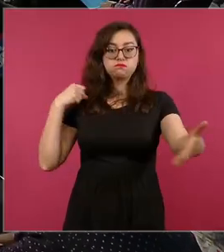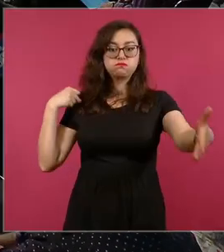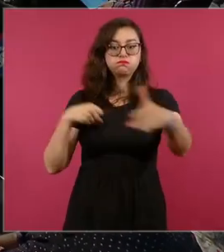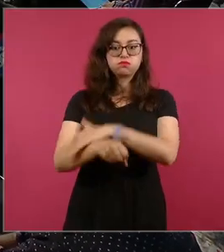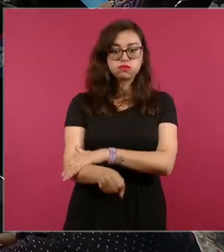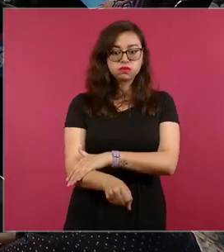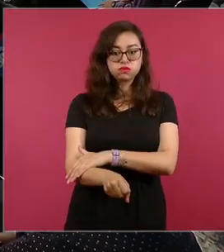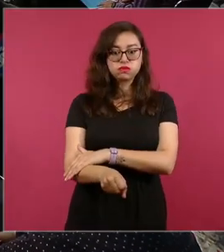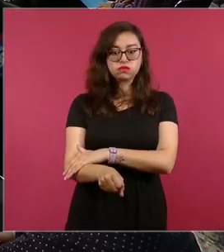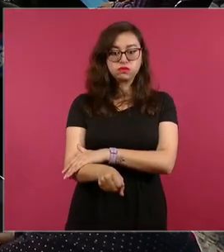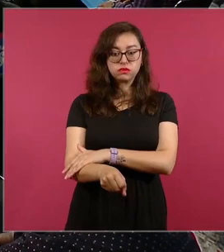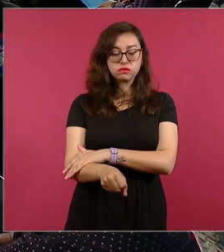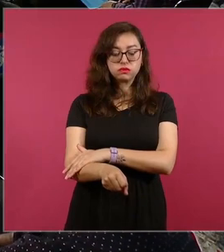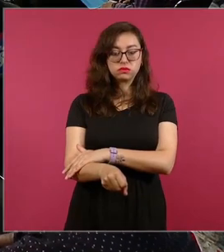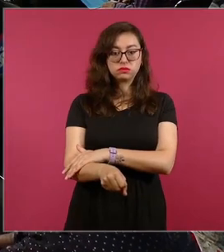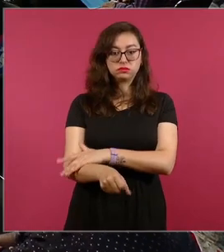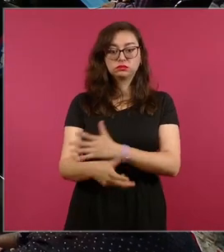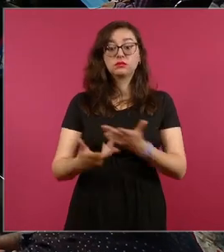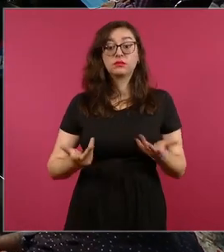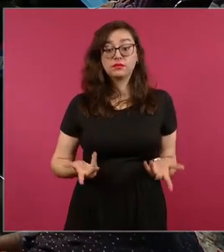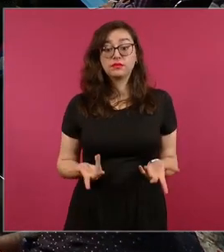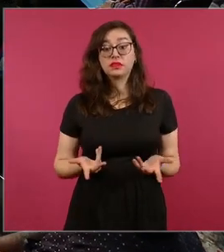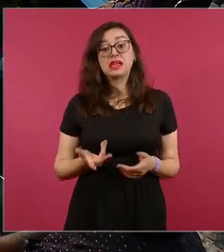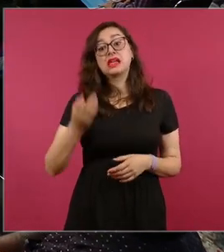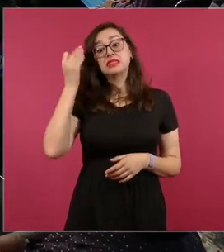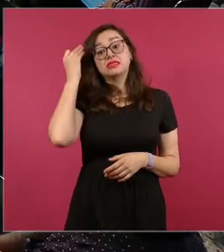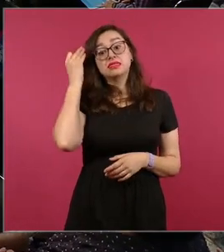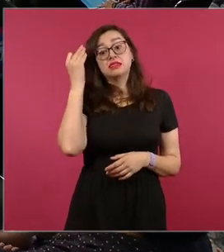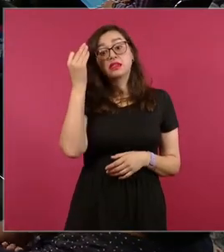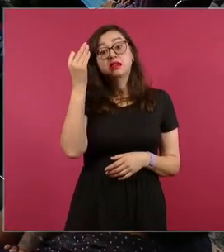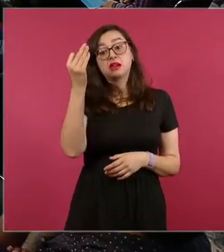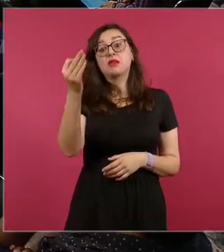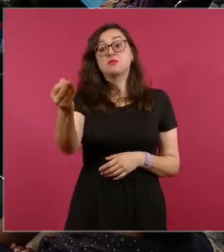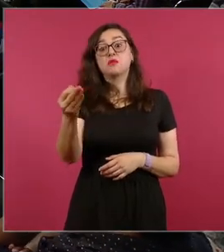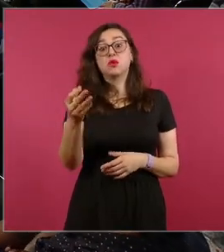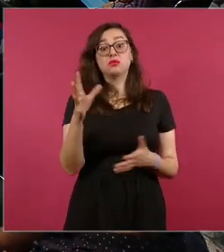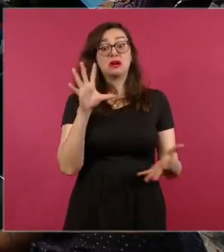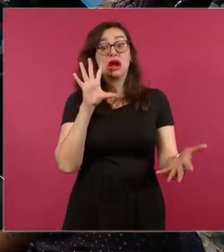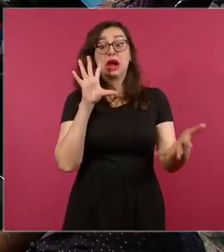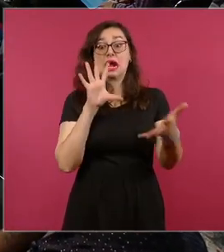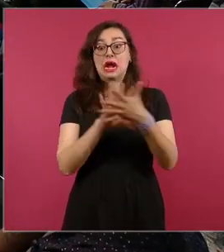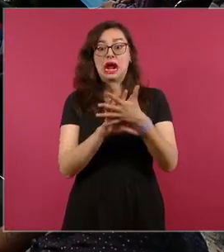Los tuvieron en cárcel de alta